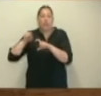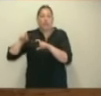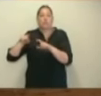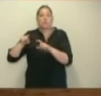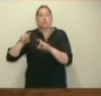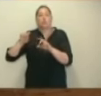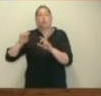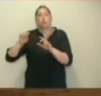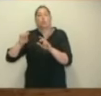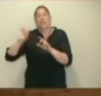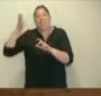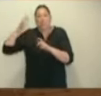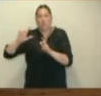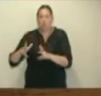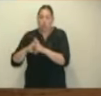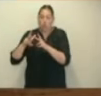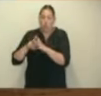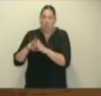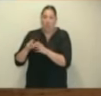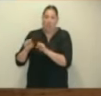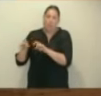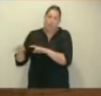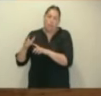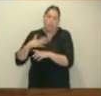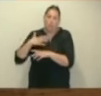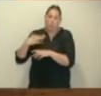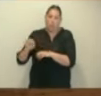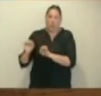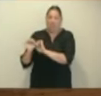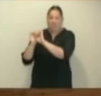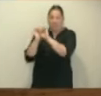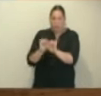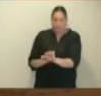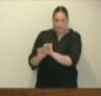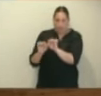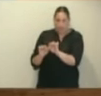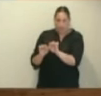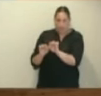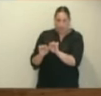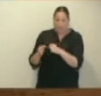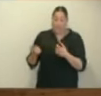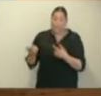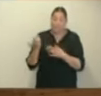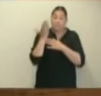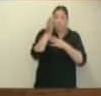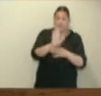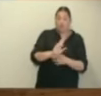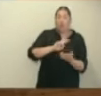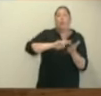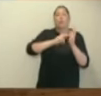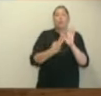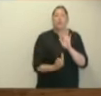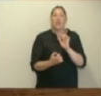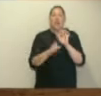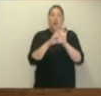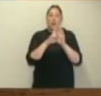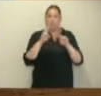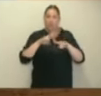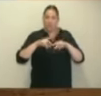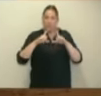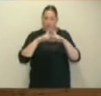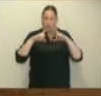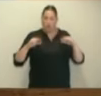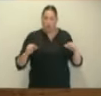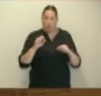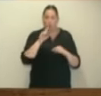social. Esta proposición que hoy traemos aquí a la consideración de esta Cámara modifica la Ley del Principado de Asturias 1/2003 en